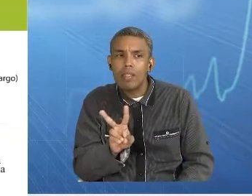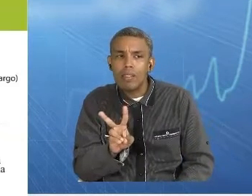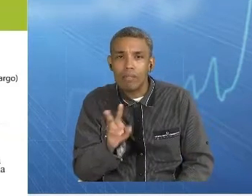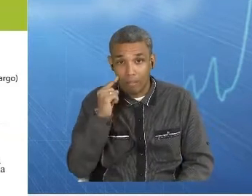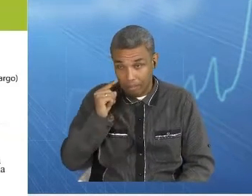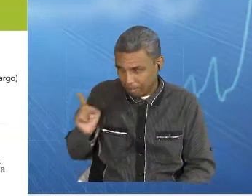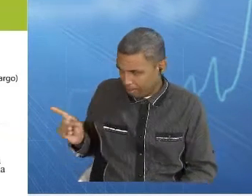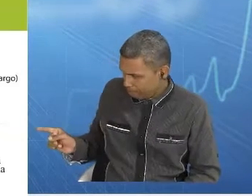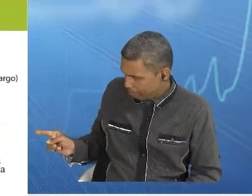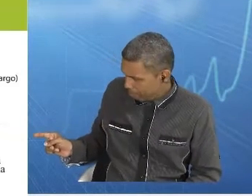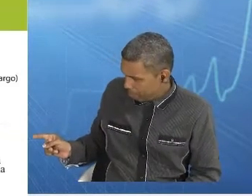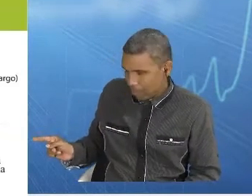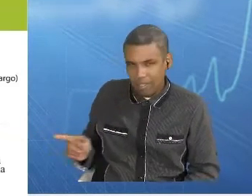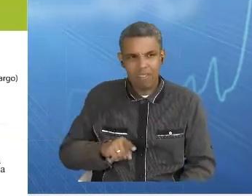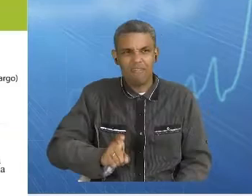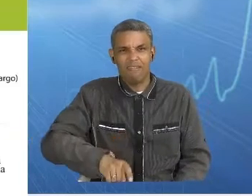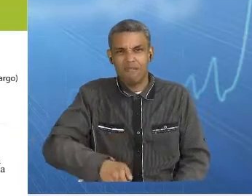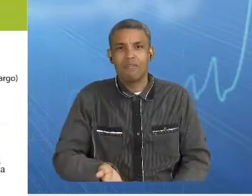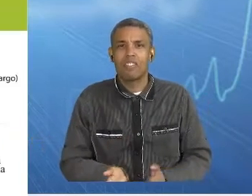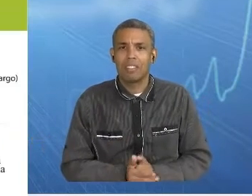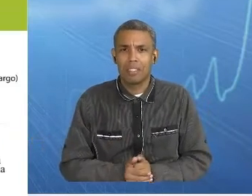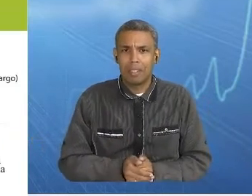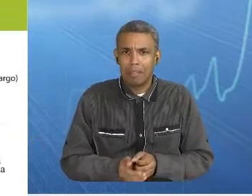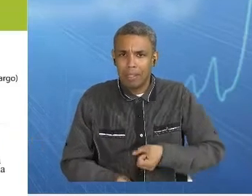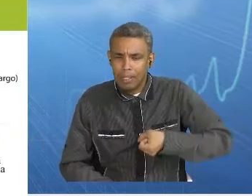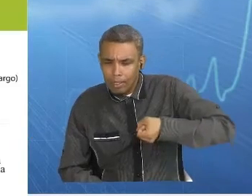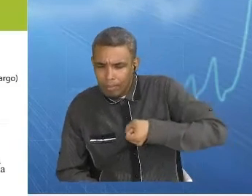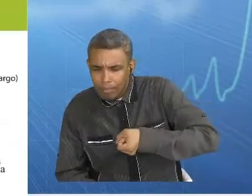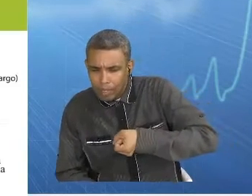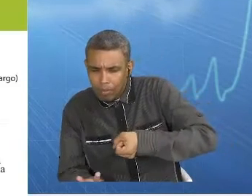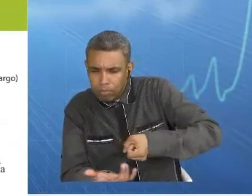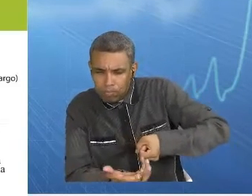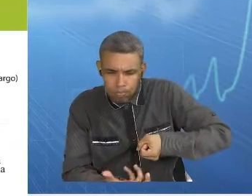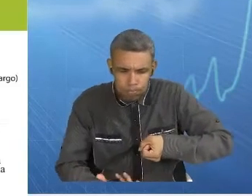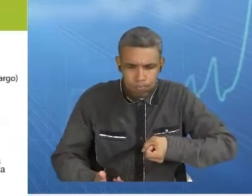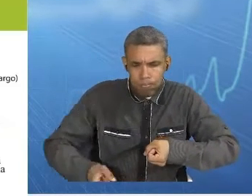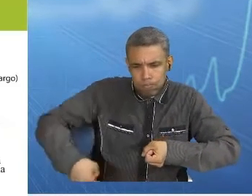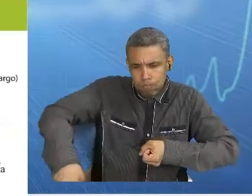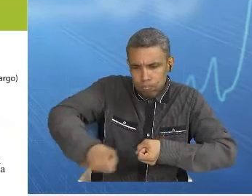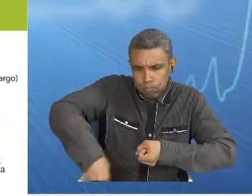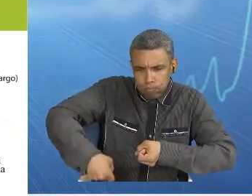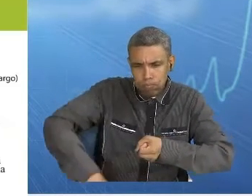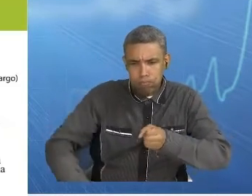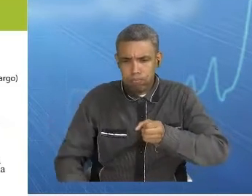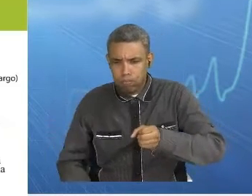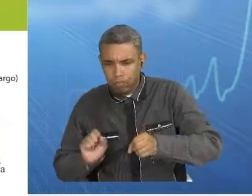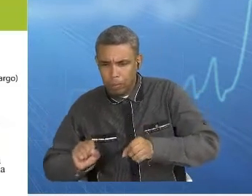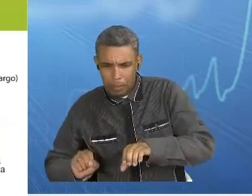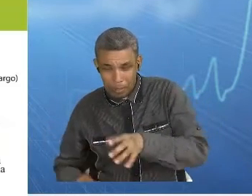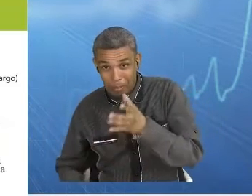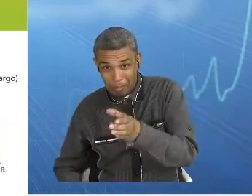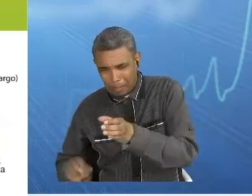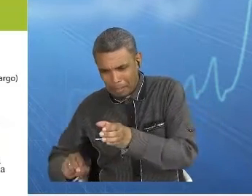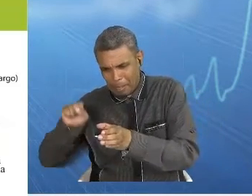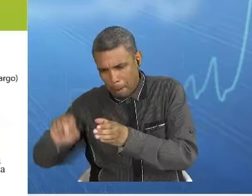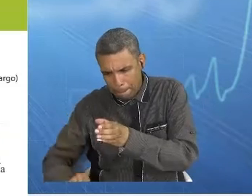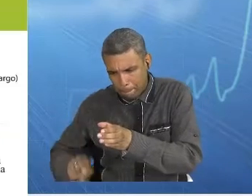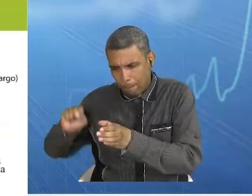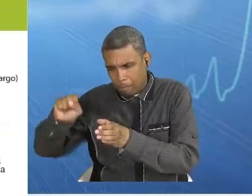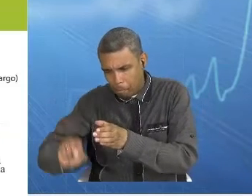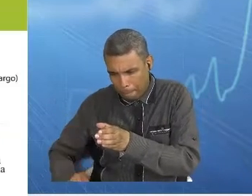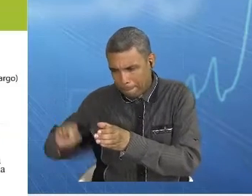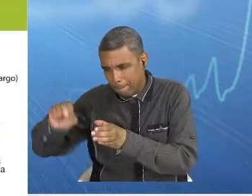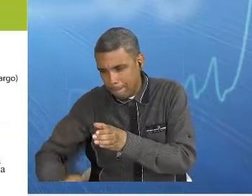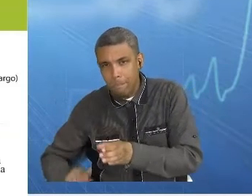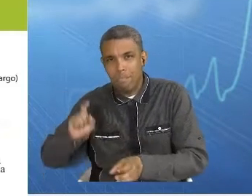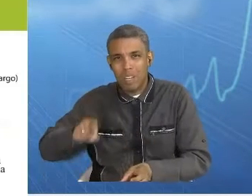se requiere la olla, una paila, una chocolatera, un molino de madera, una cuchara de madera, una caja